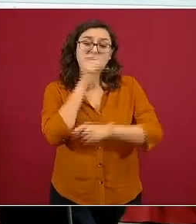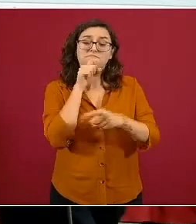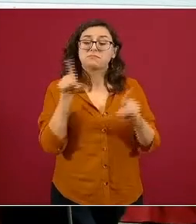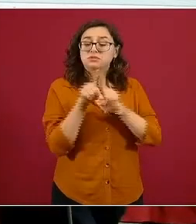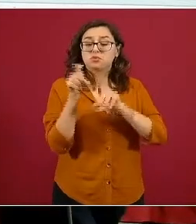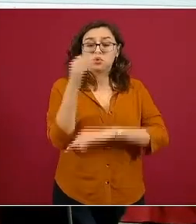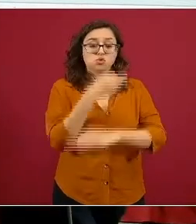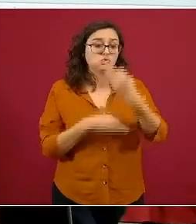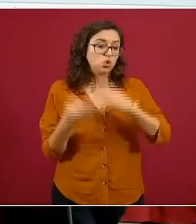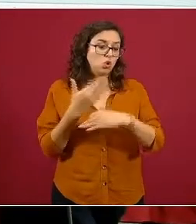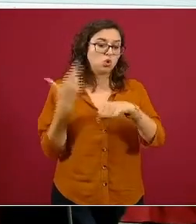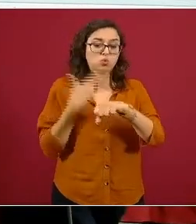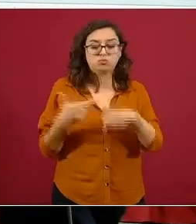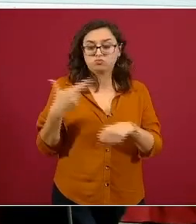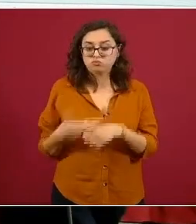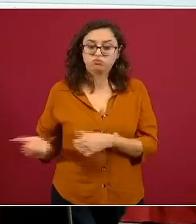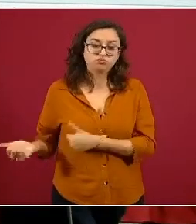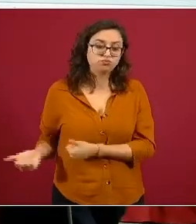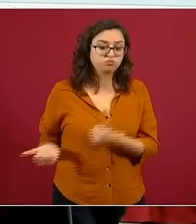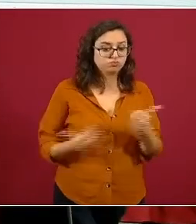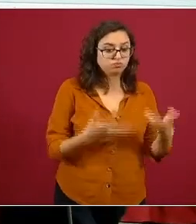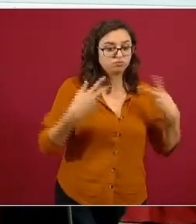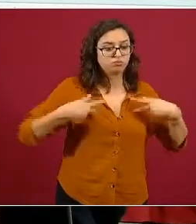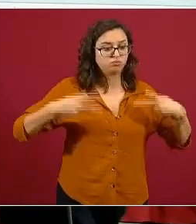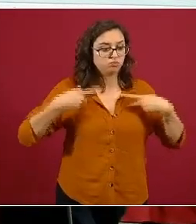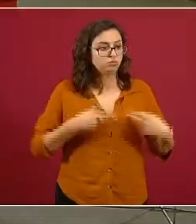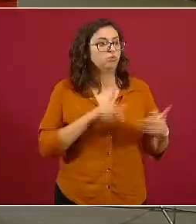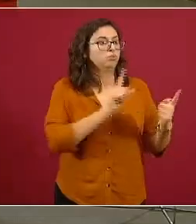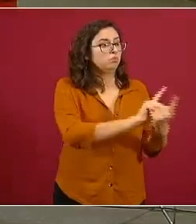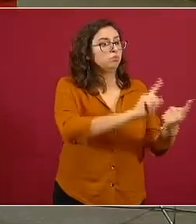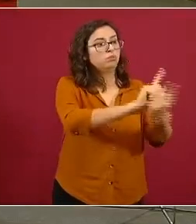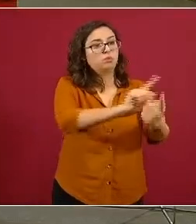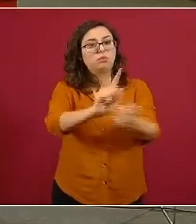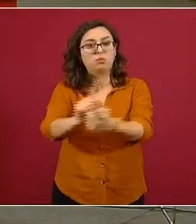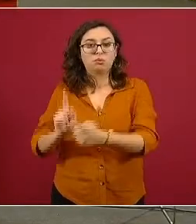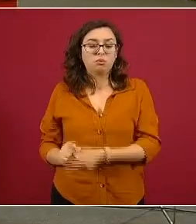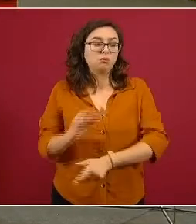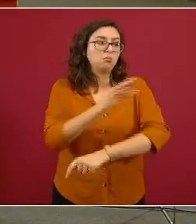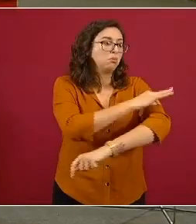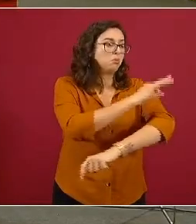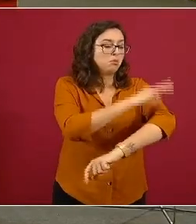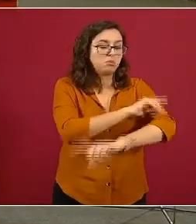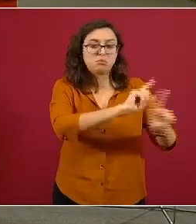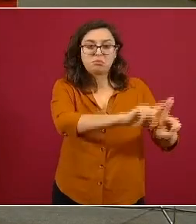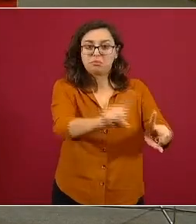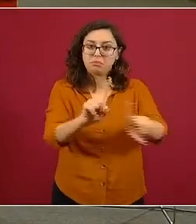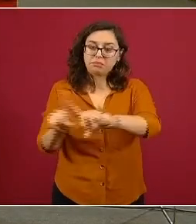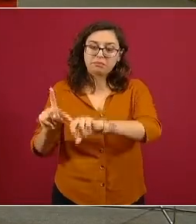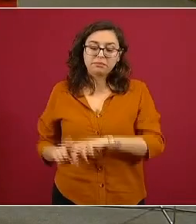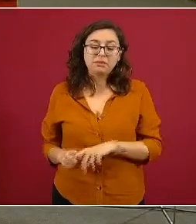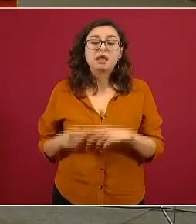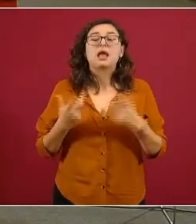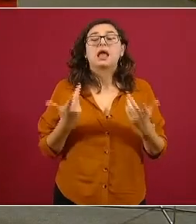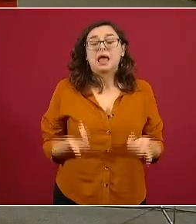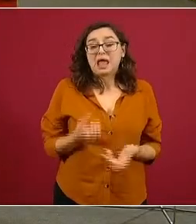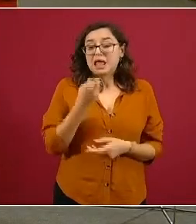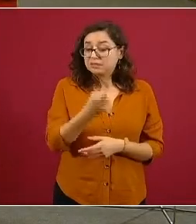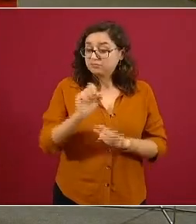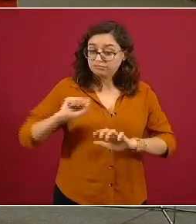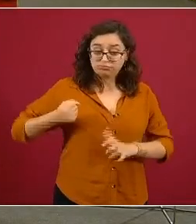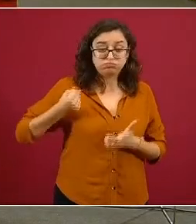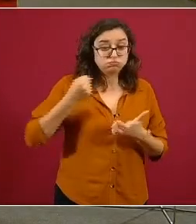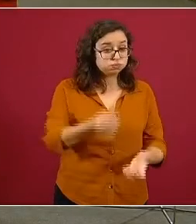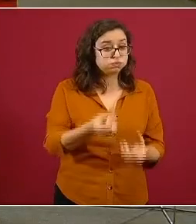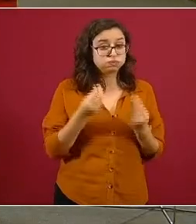acciones operativas de traslado de personal para que vaya a vacunar a las localidades donde no tenemos unidades de salud. Entonces es una gran inversión que